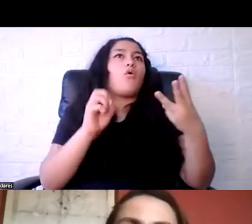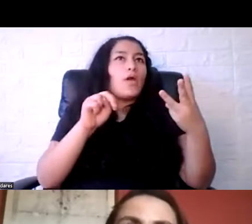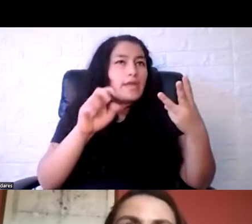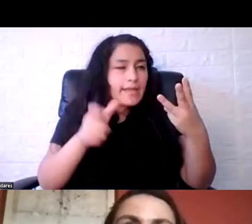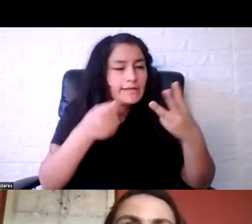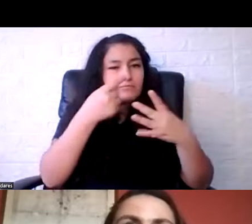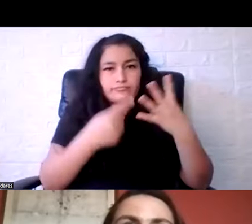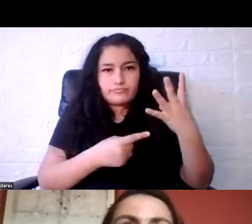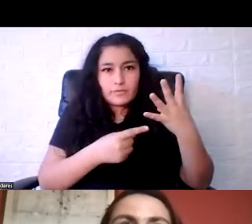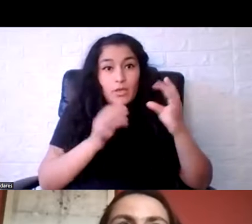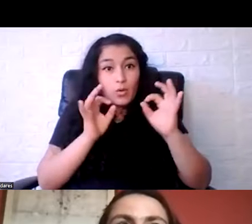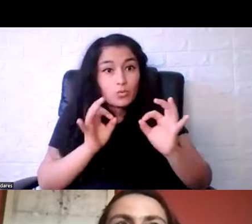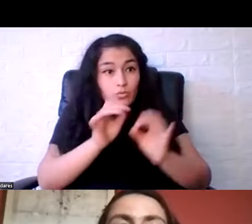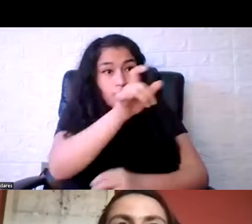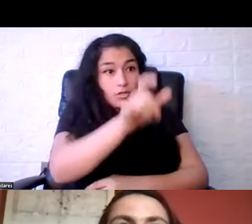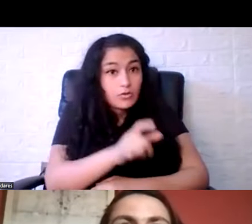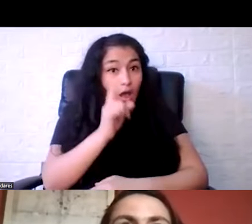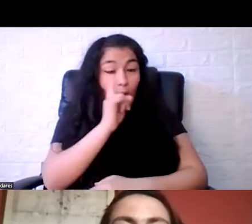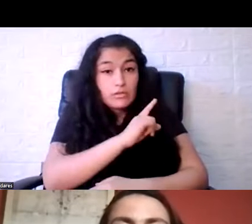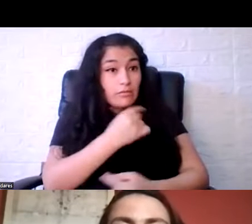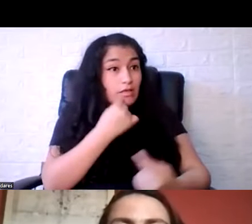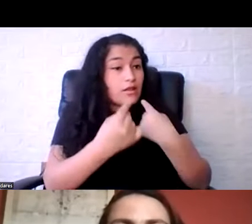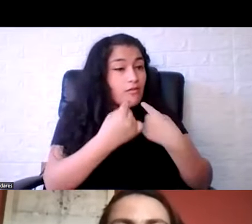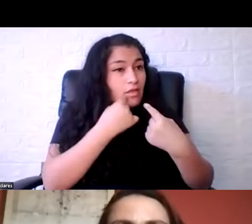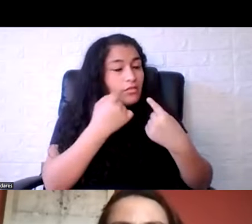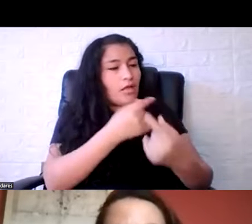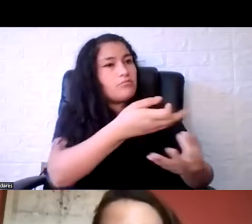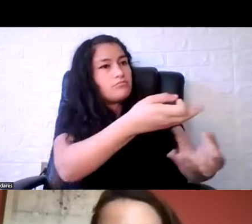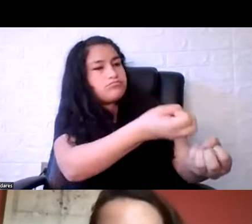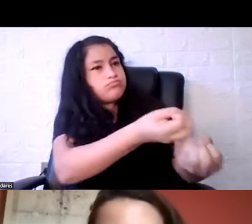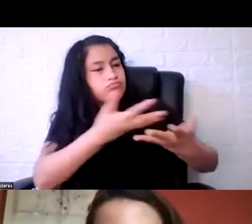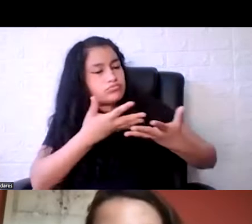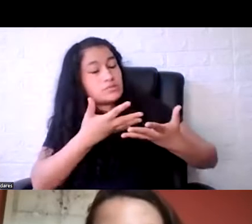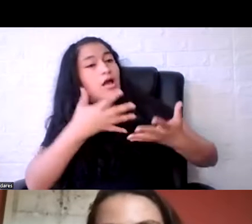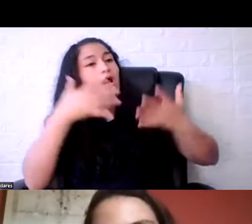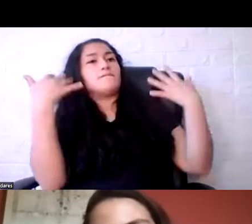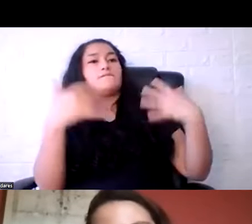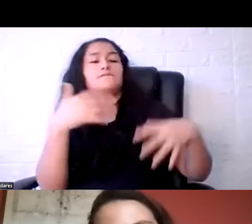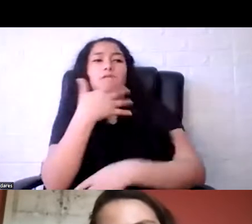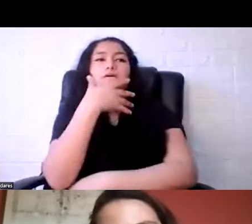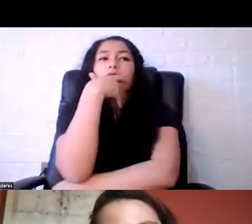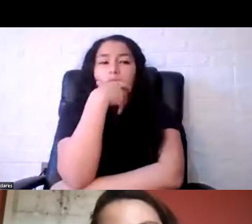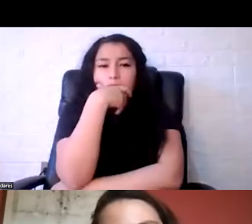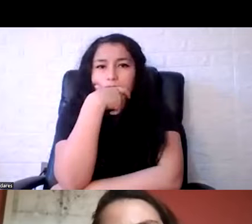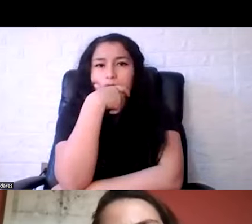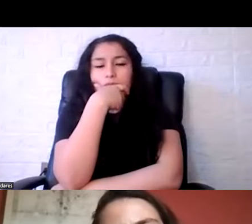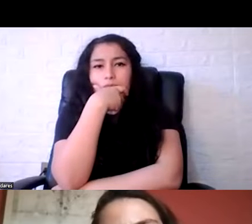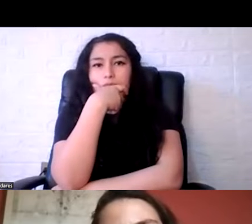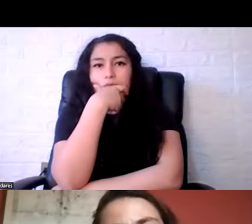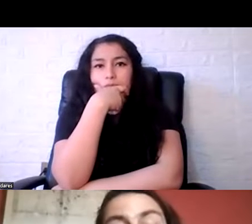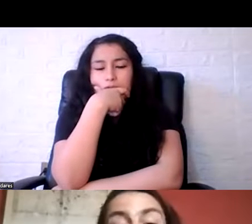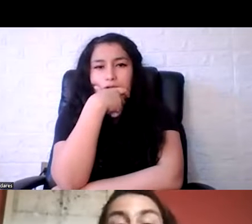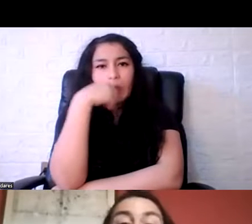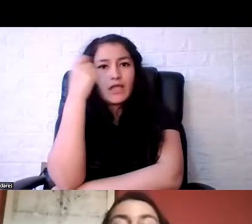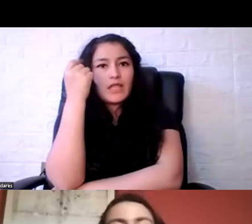última entrevista fue para mí muy importante porque me sacó de esta comodidad, por decirlo de alguna manera, en que vivimos